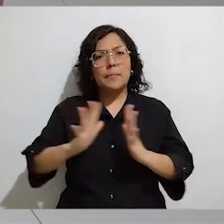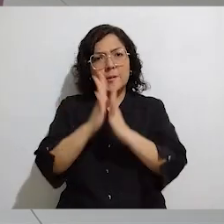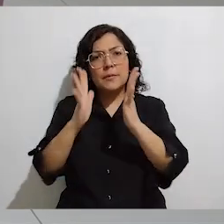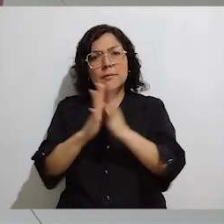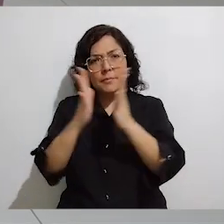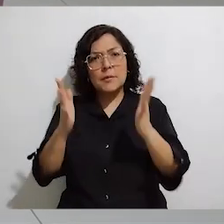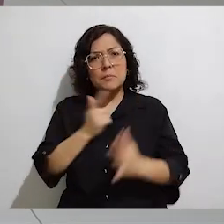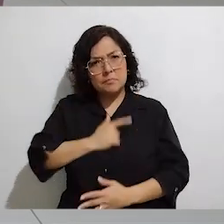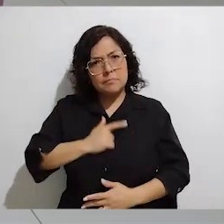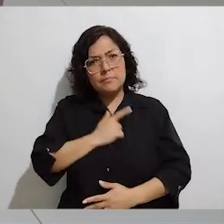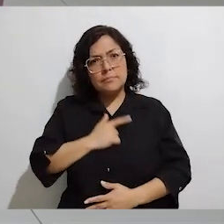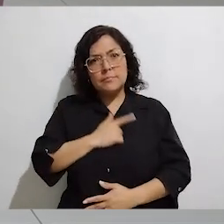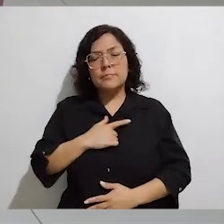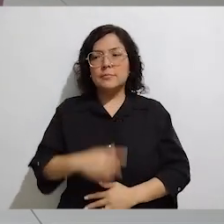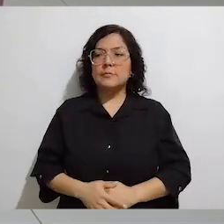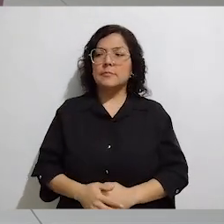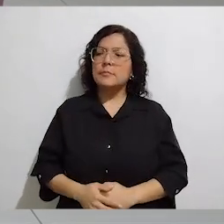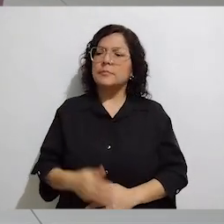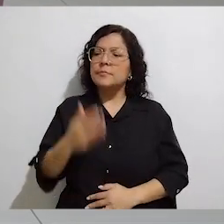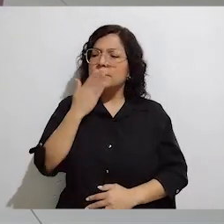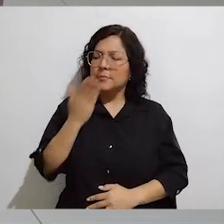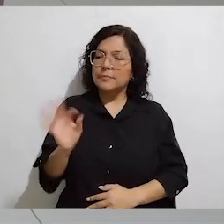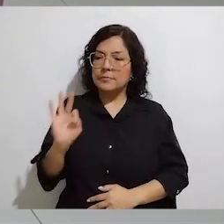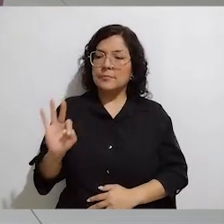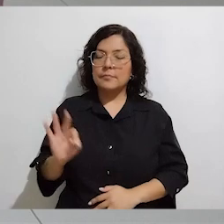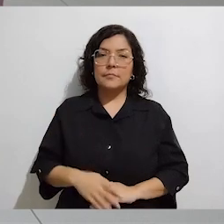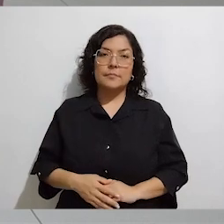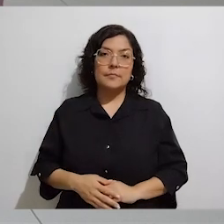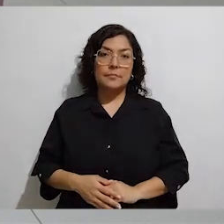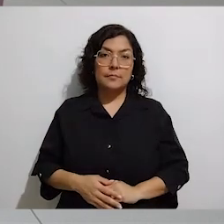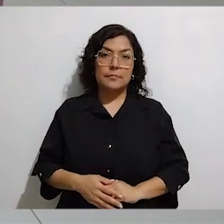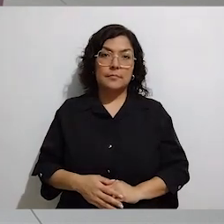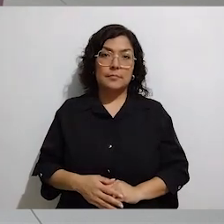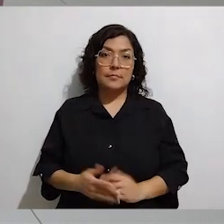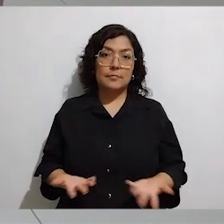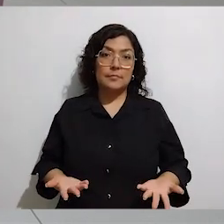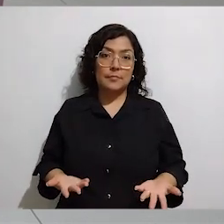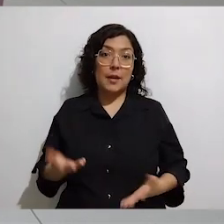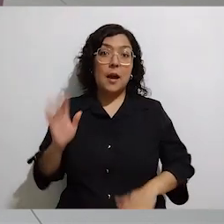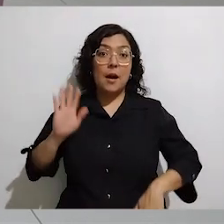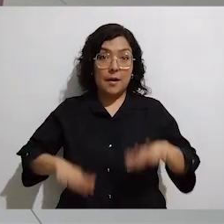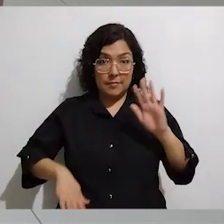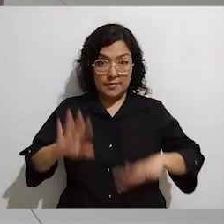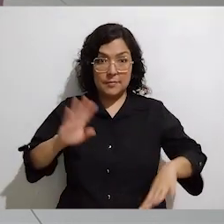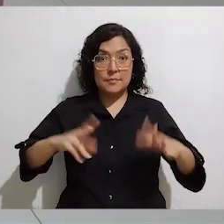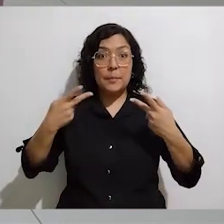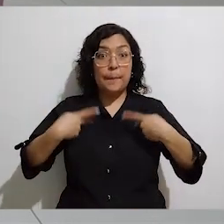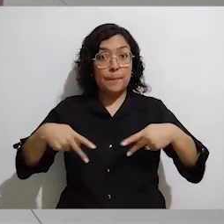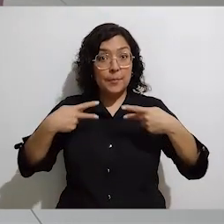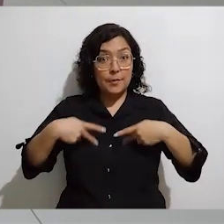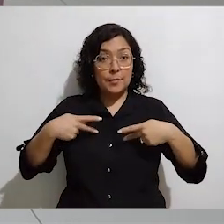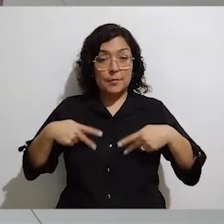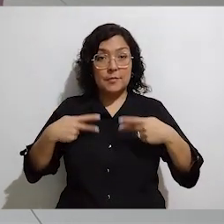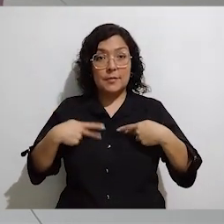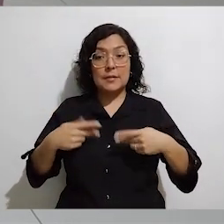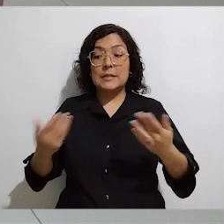ciudadana, tiene ese privilegio. Pero también pueden ser aquellas personas que viviendo en el estado de Coahuila, sin ser